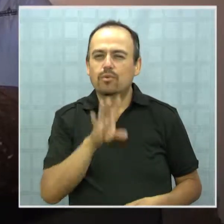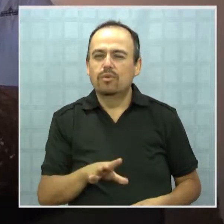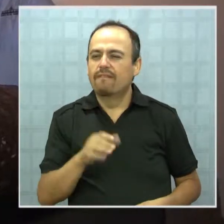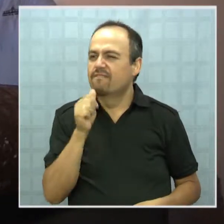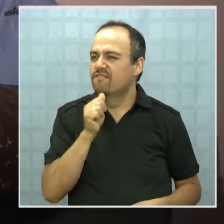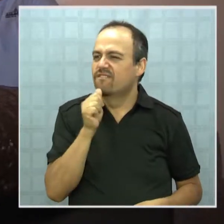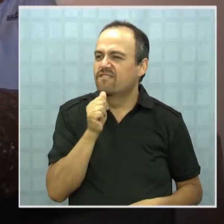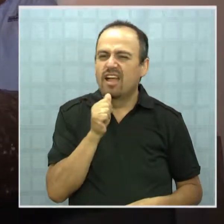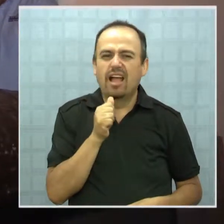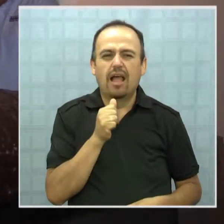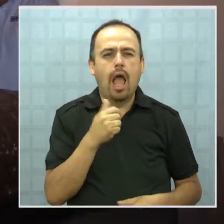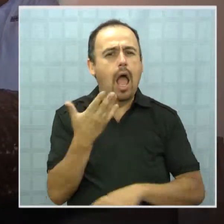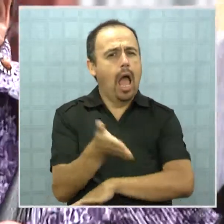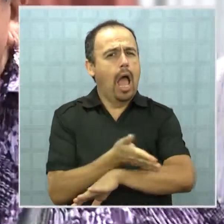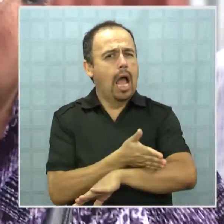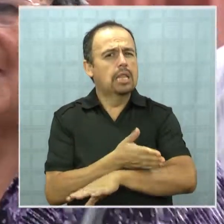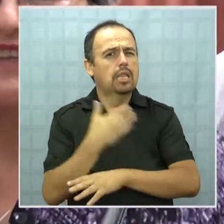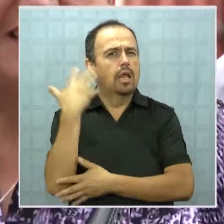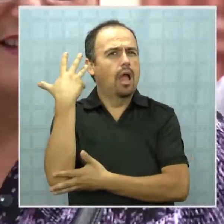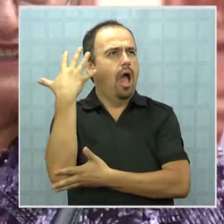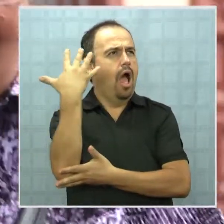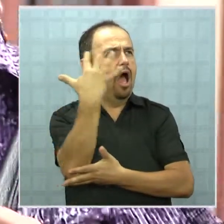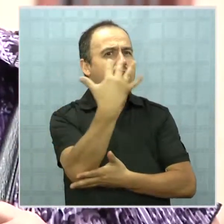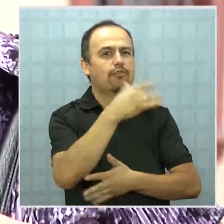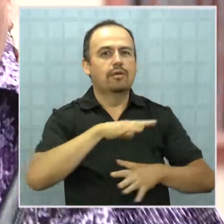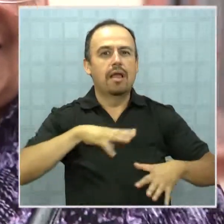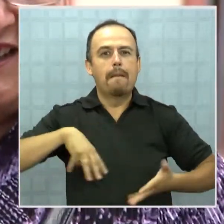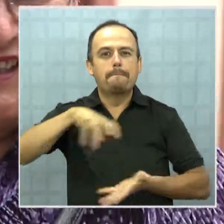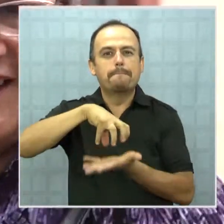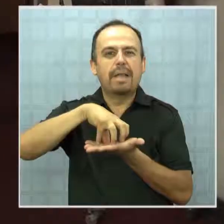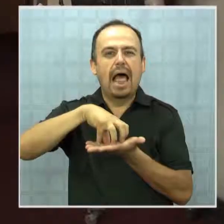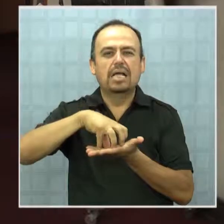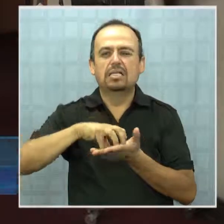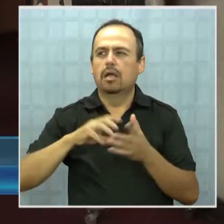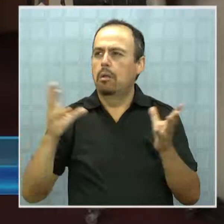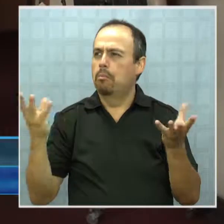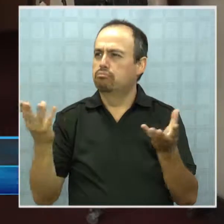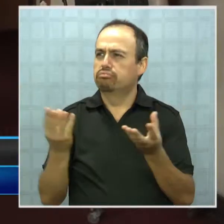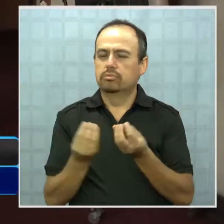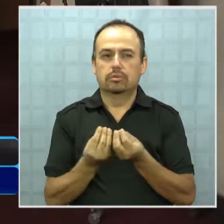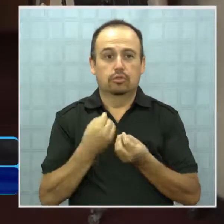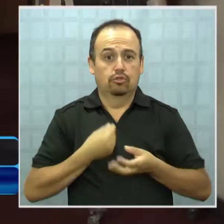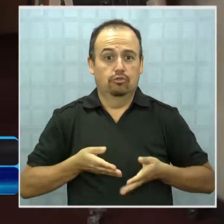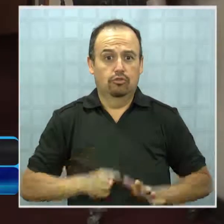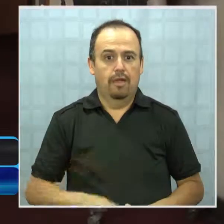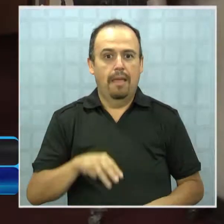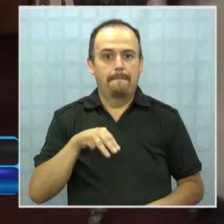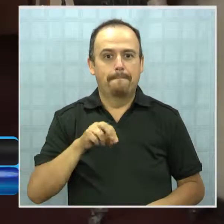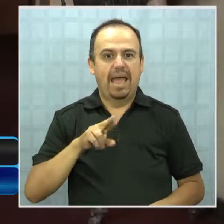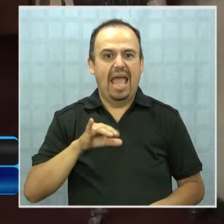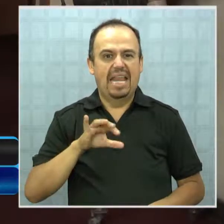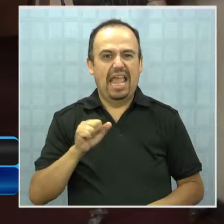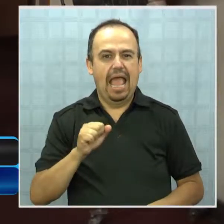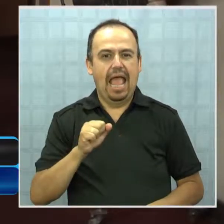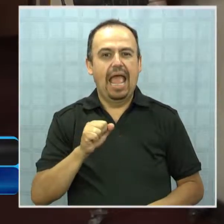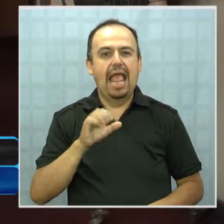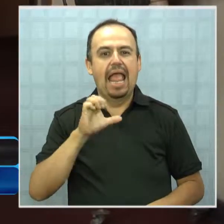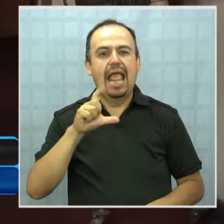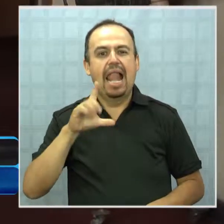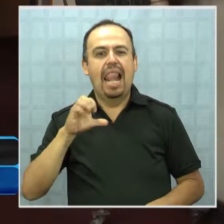que había mucho más árboles parece en la plaza yo fui naciera y quería y marielena de la única oficina sanción de que está quedando